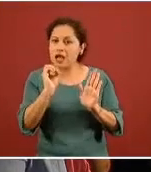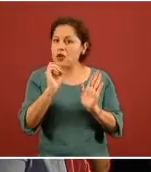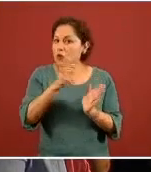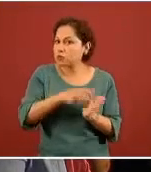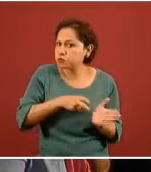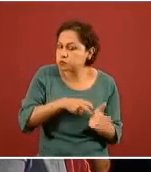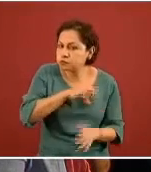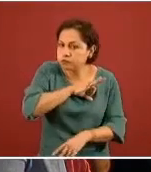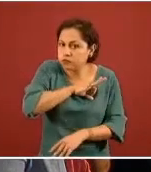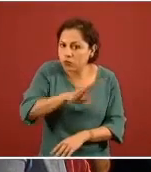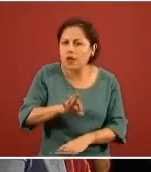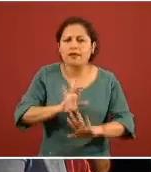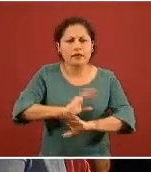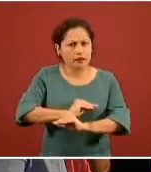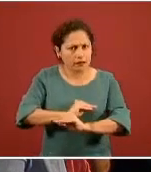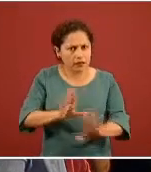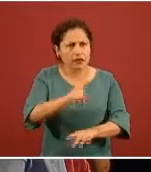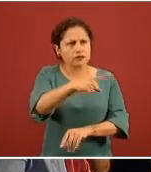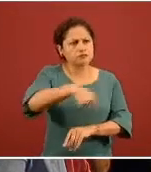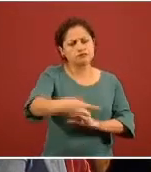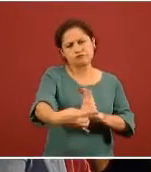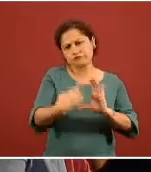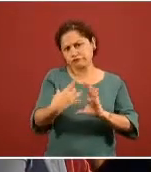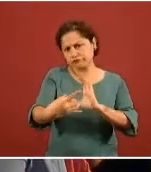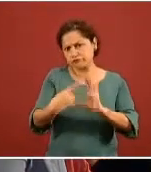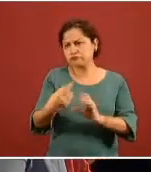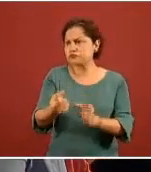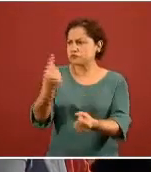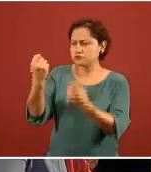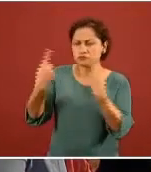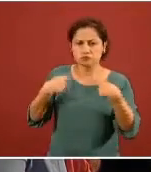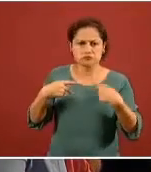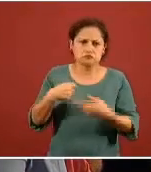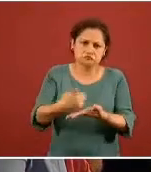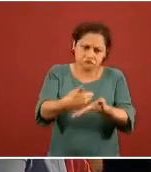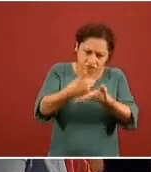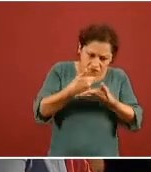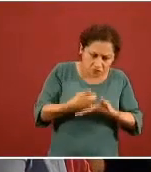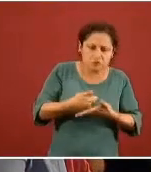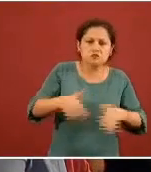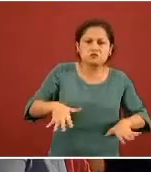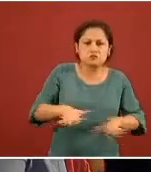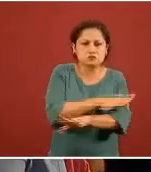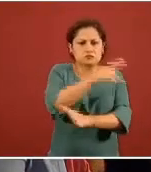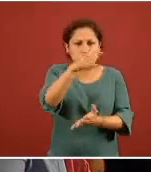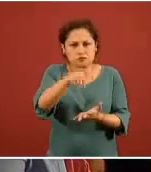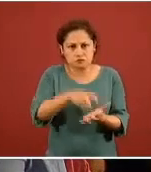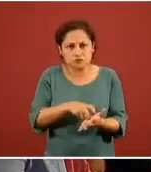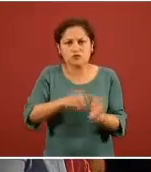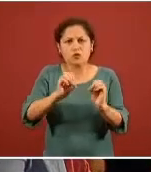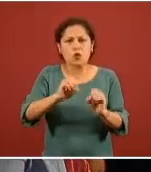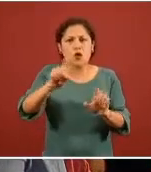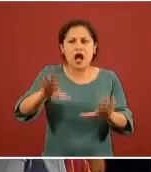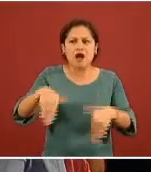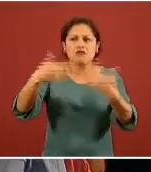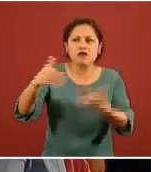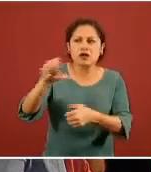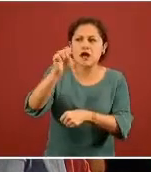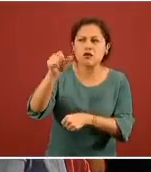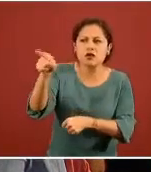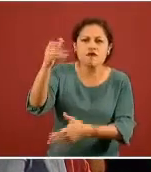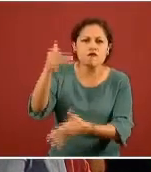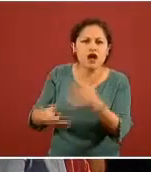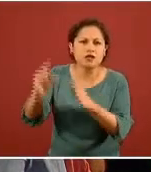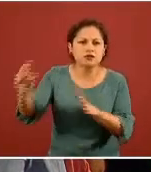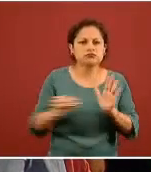para recibir no solo las aportaciones de quienes encuentren necesidad de información adicional que no esté